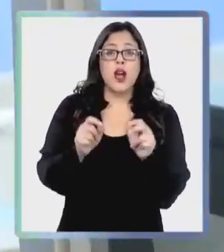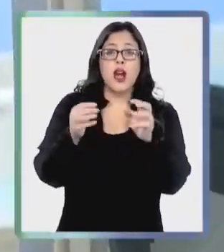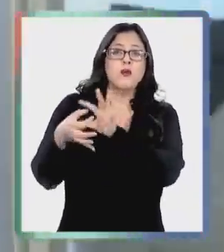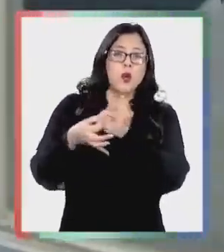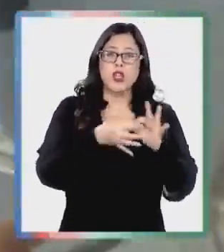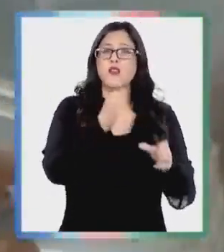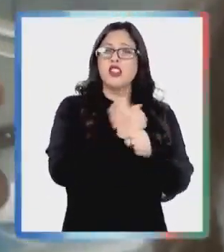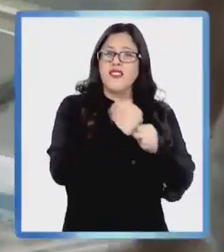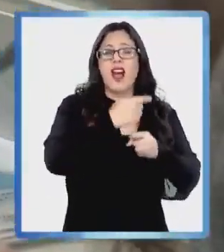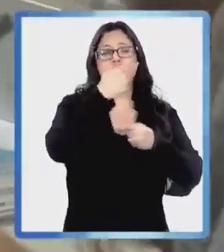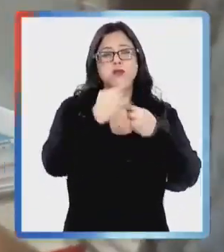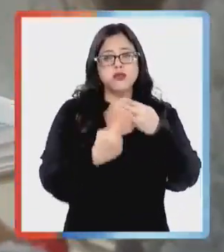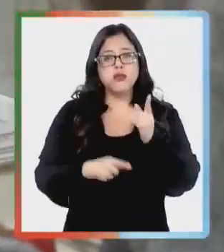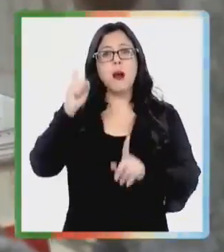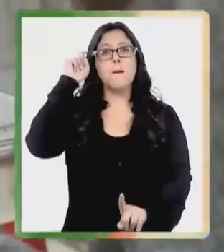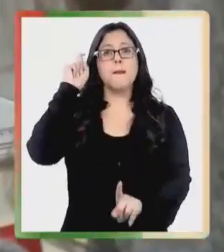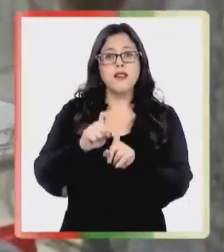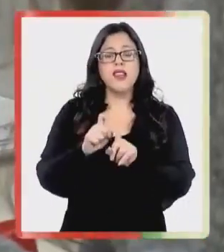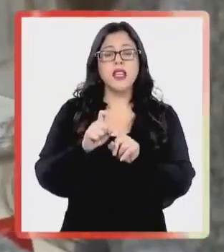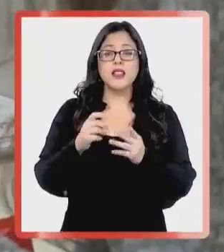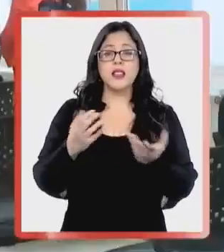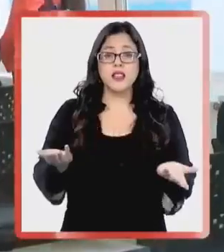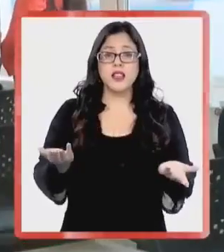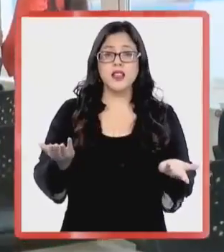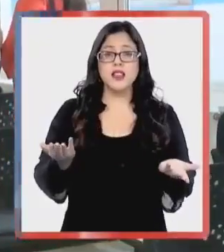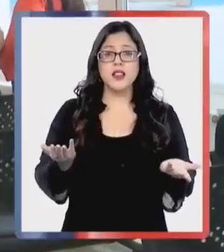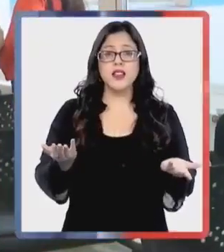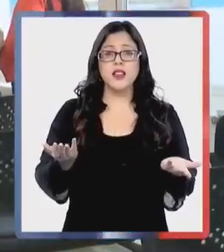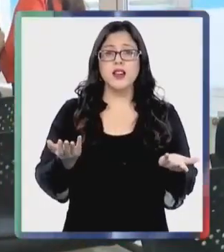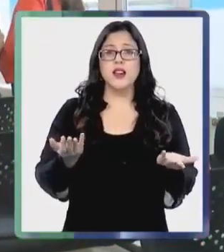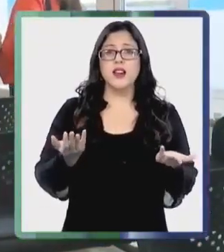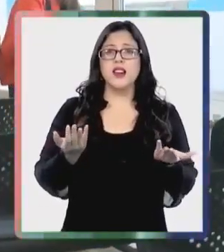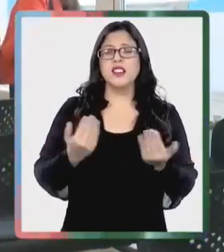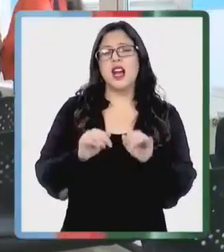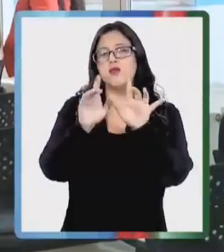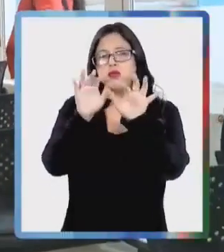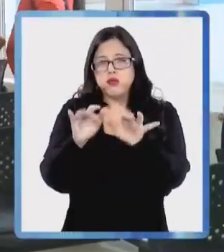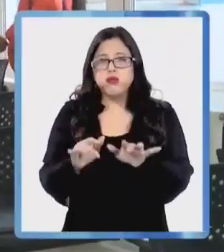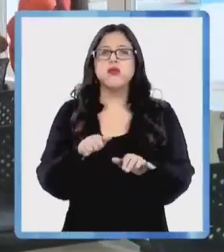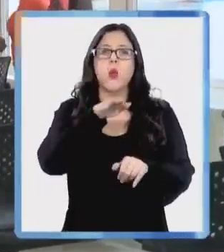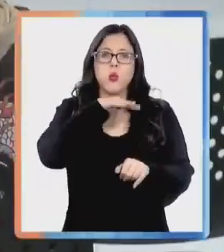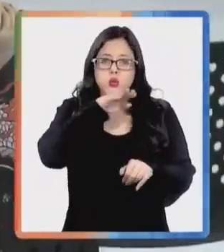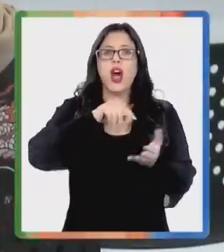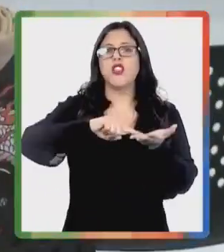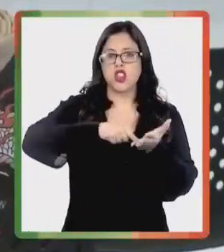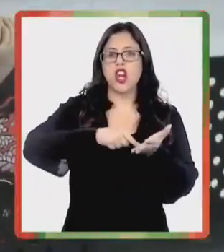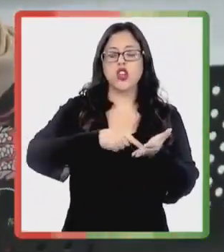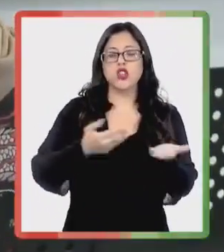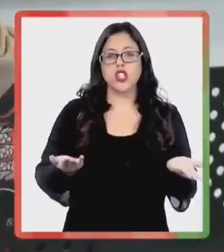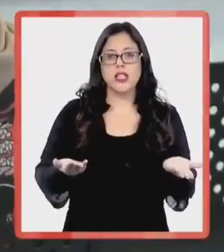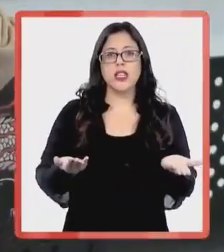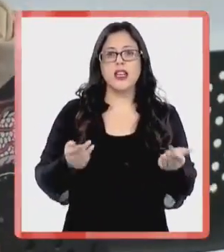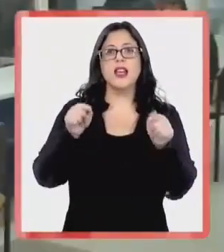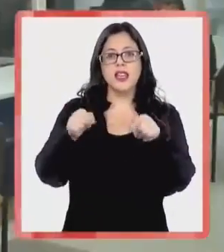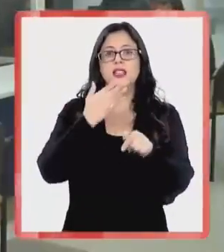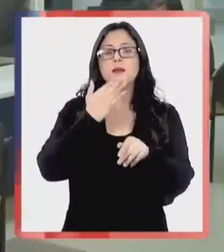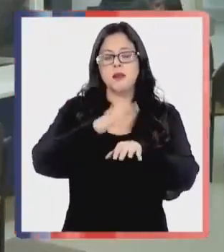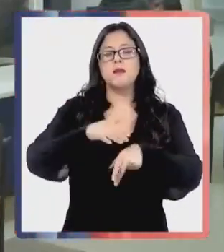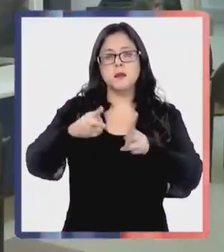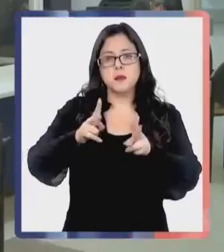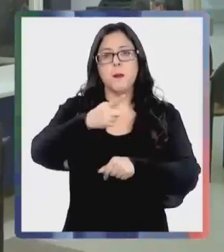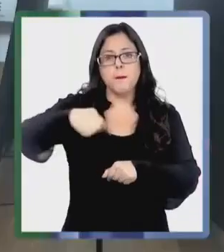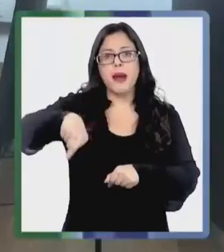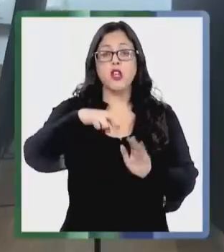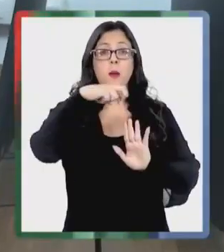por trabajo, por distintas cosas, prefieren hacerlo de manera remota, ocupando la tecnología, y está disponible para